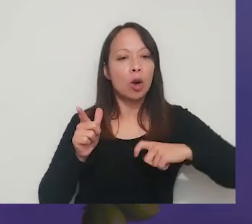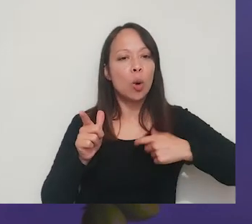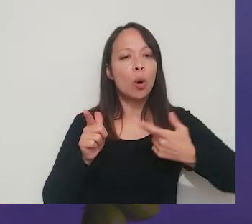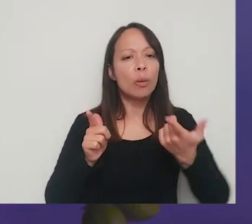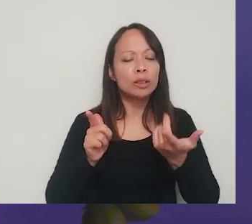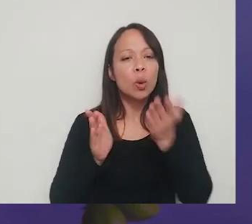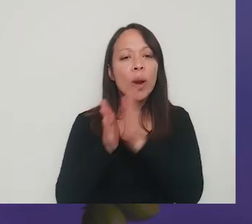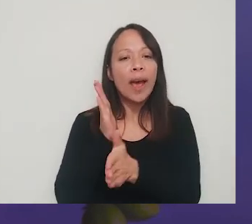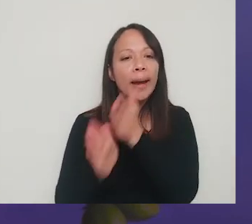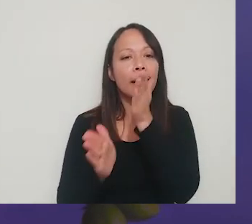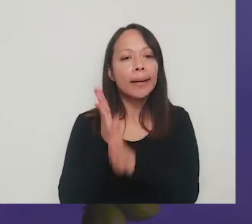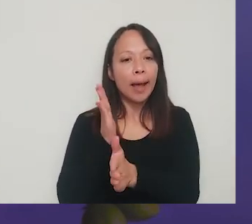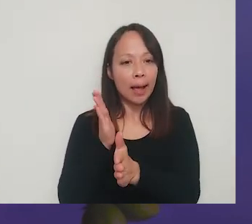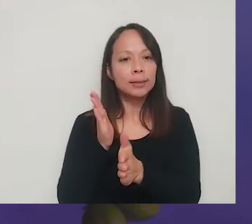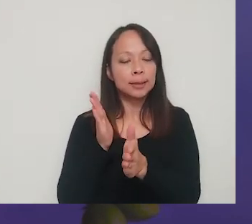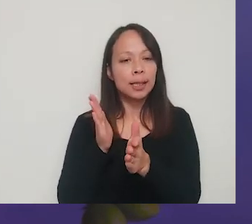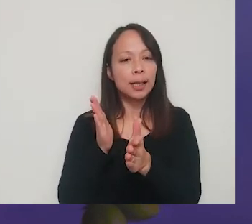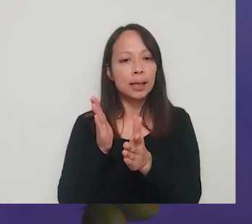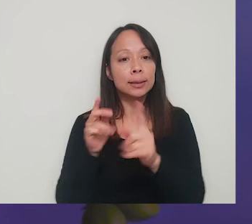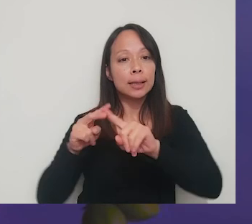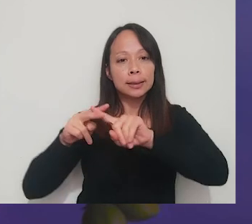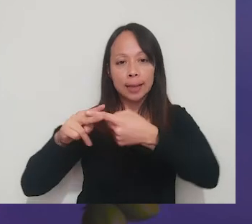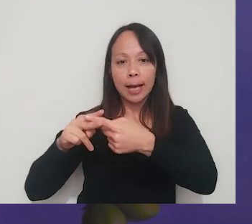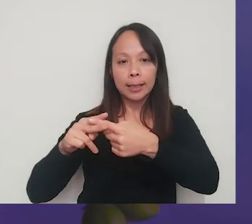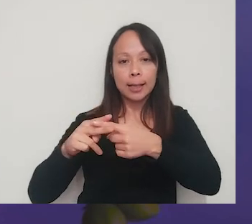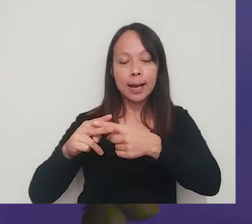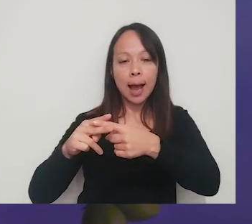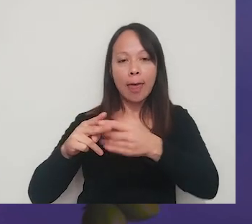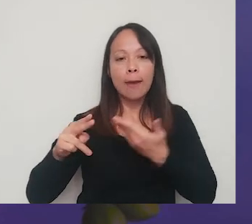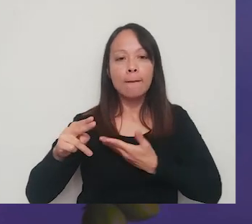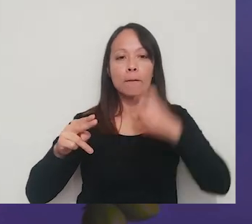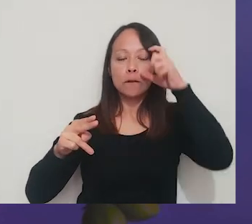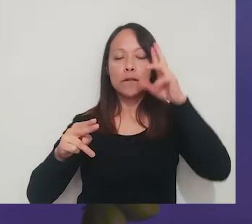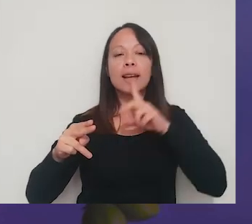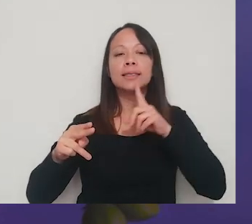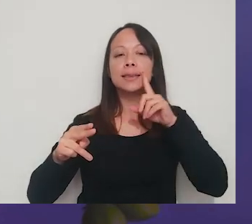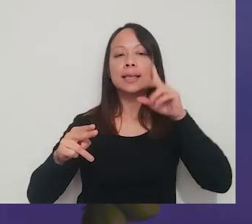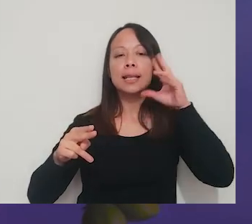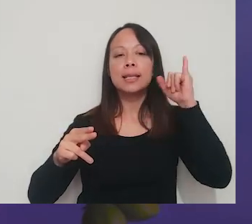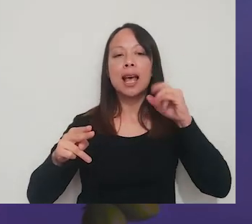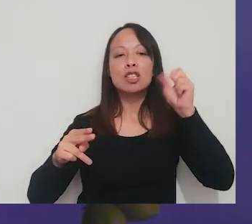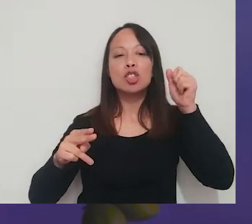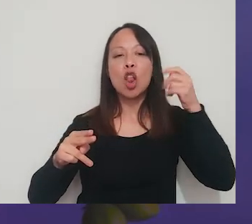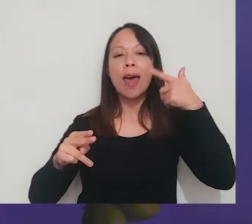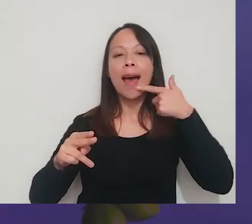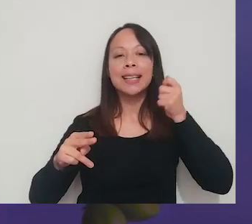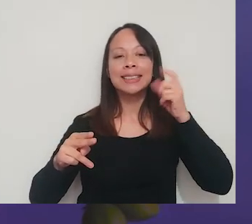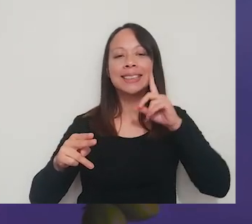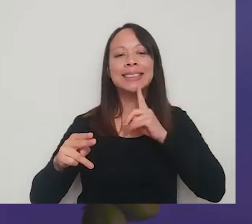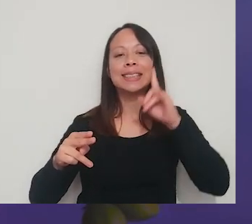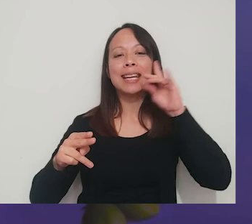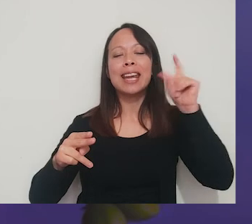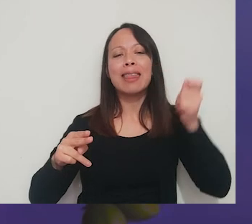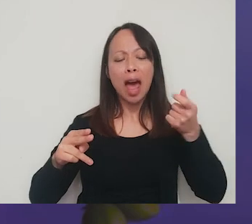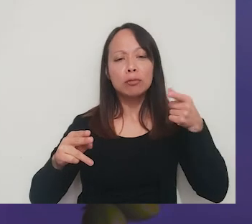otorga cobertura de manera integral y gratuita a las técnicas de reproducción humana asistida, en este caso lo que es importante son las técnicas de alta